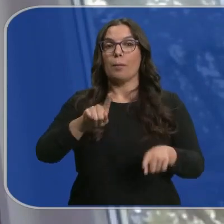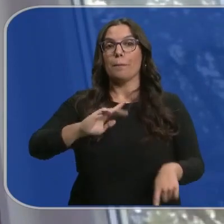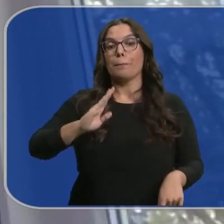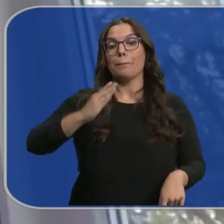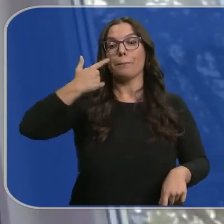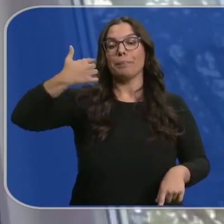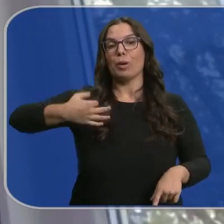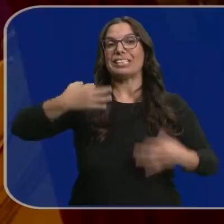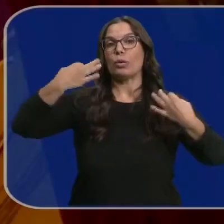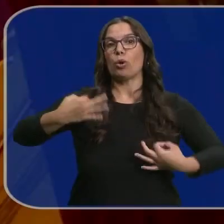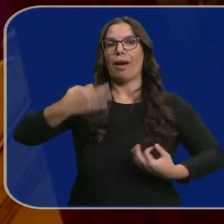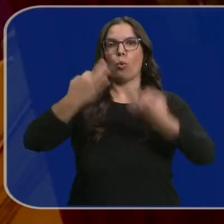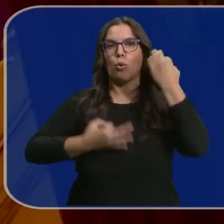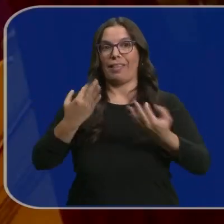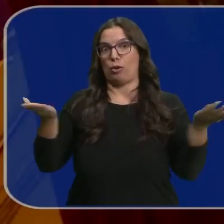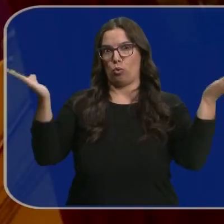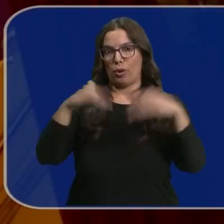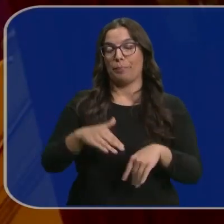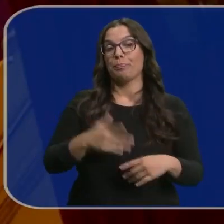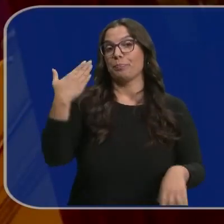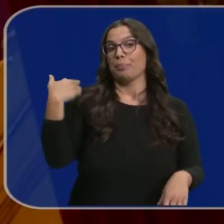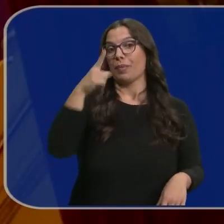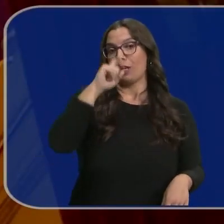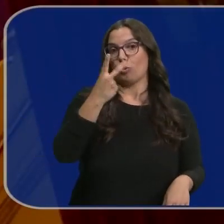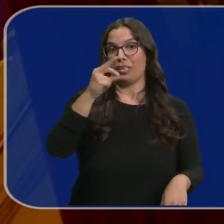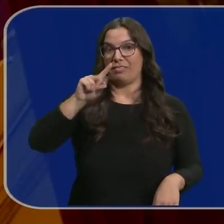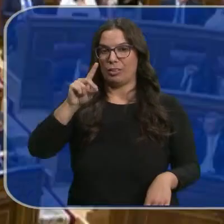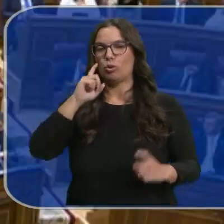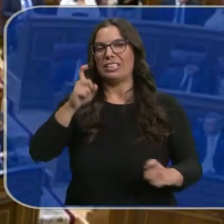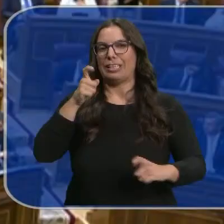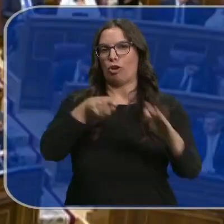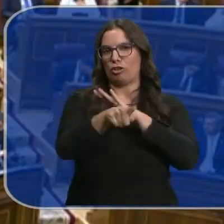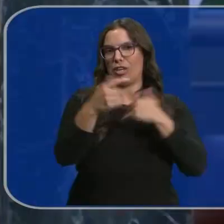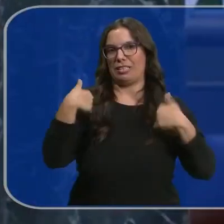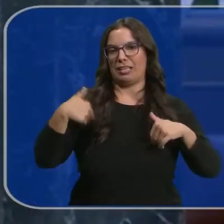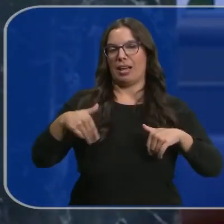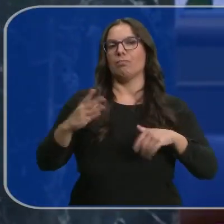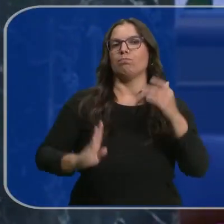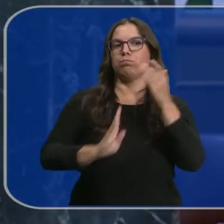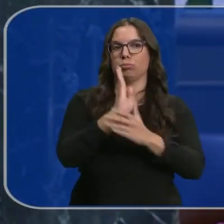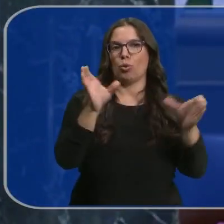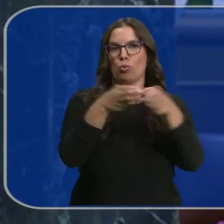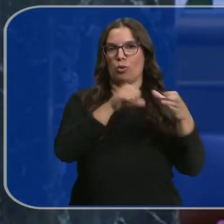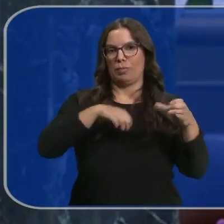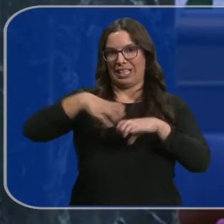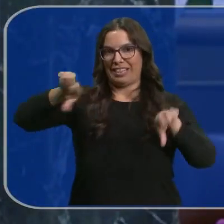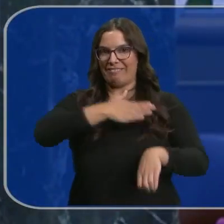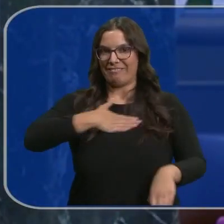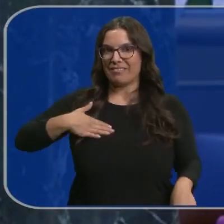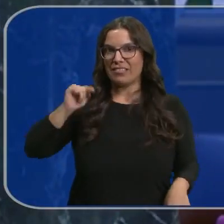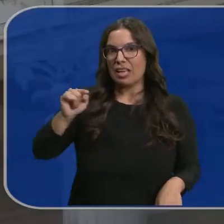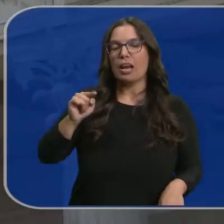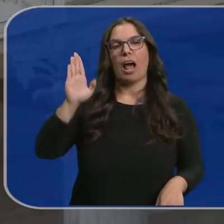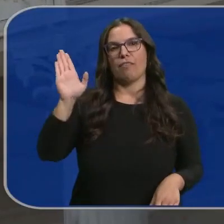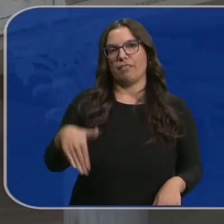de seguridad jurídica. En 2021 ya se intentó tramitar una ley de amnistía promovida por los partidos independentistas